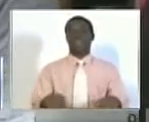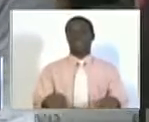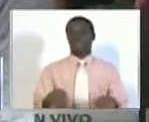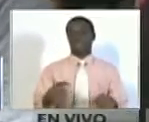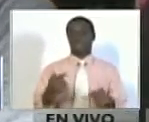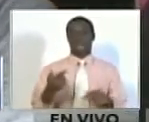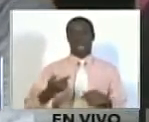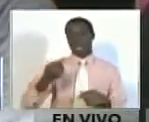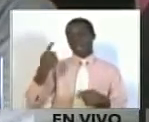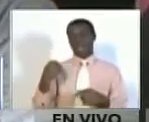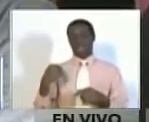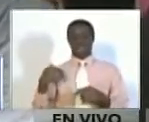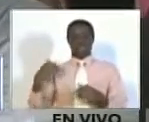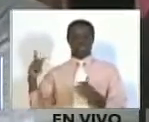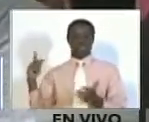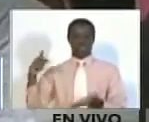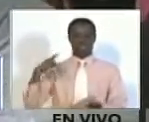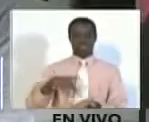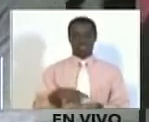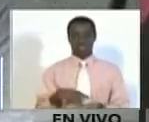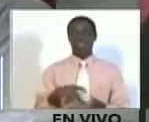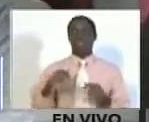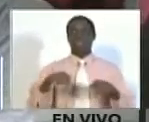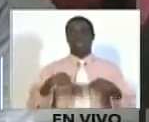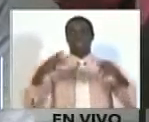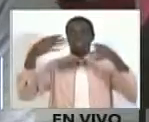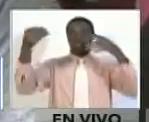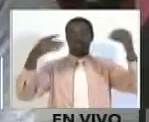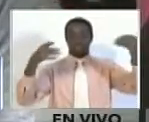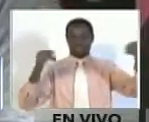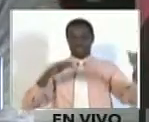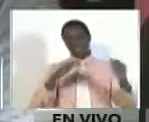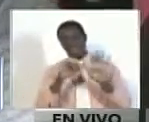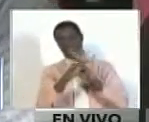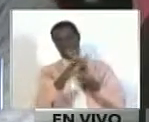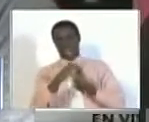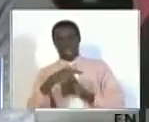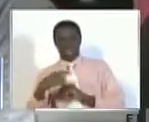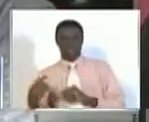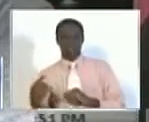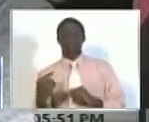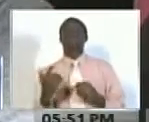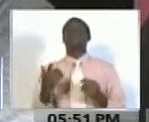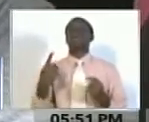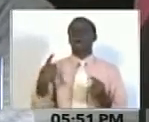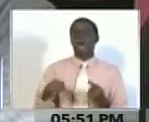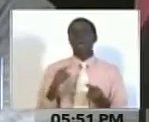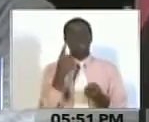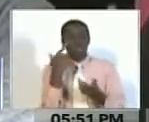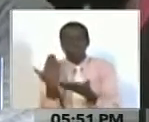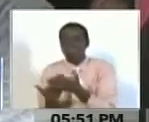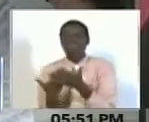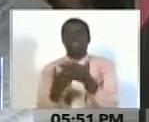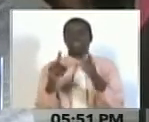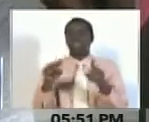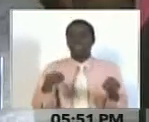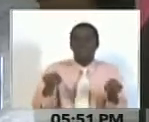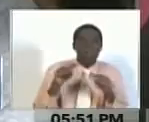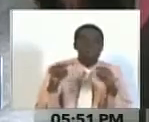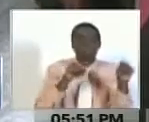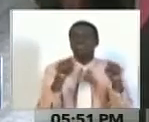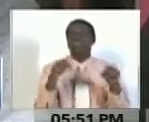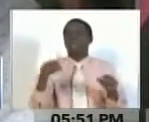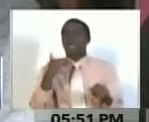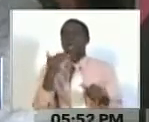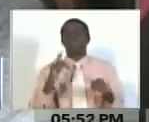mismo ya estamos acá en la adyacencia del Teatro Teresa Carreño, en todo lo que ha sido la planificación, la organización